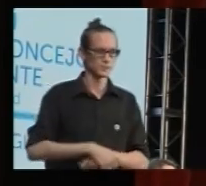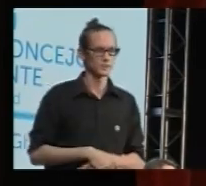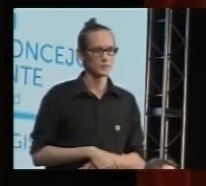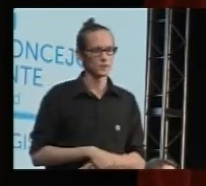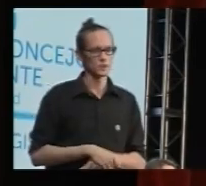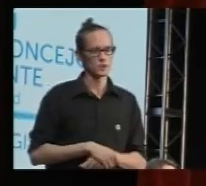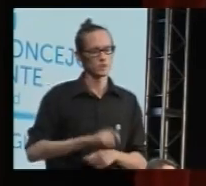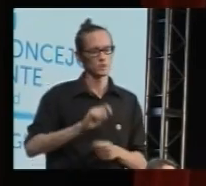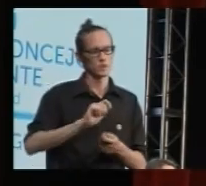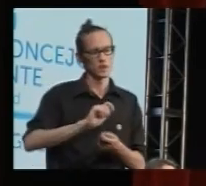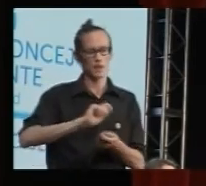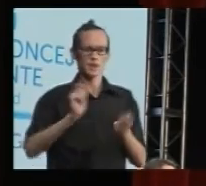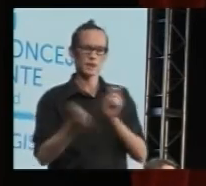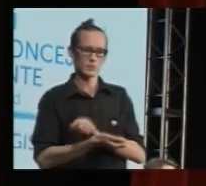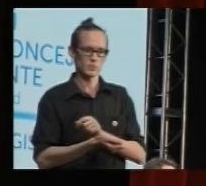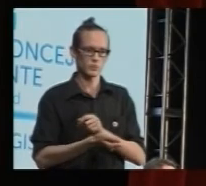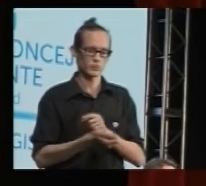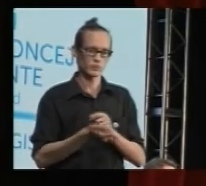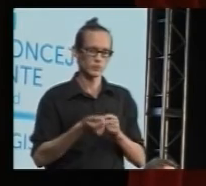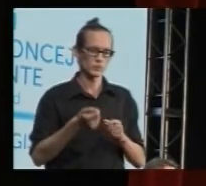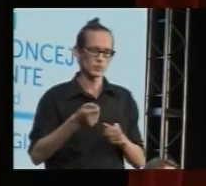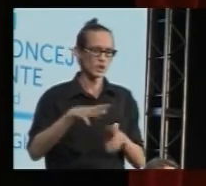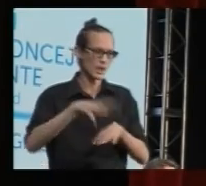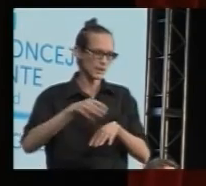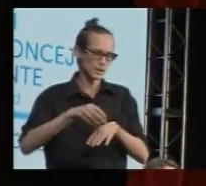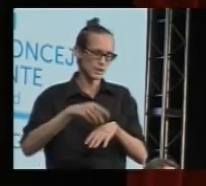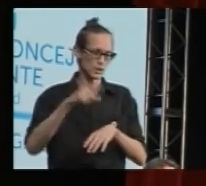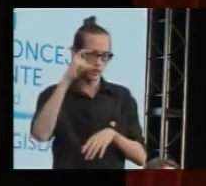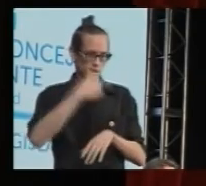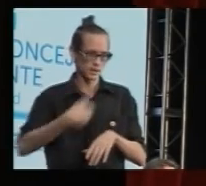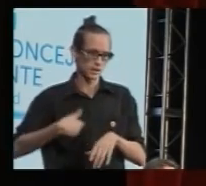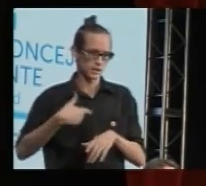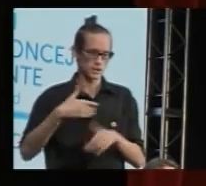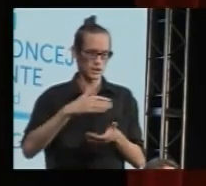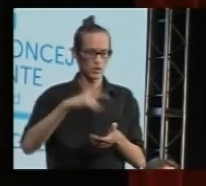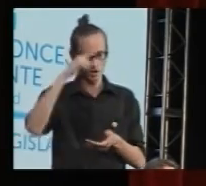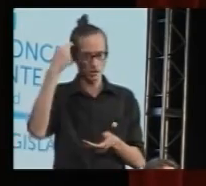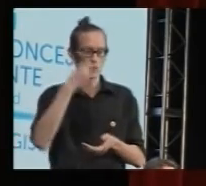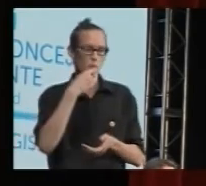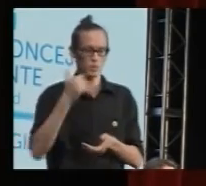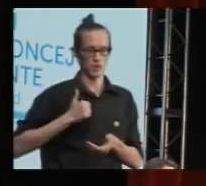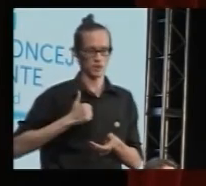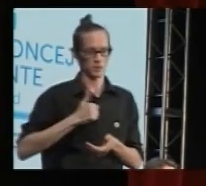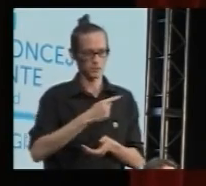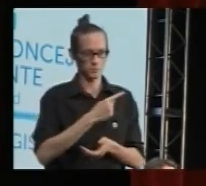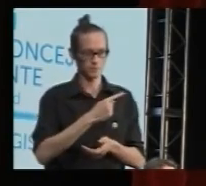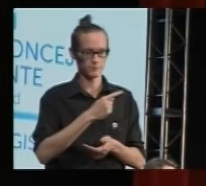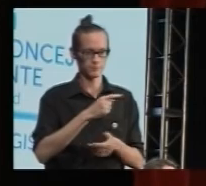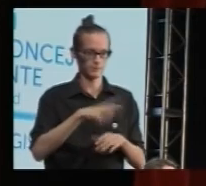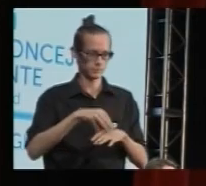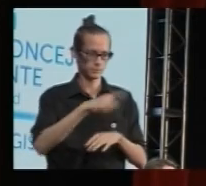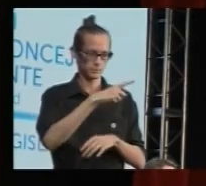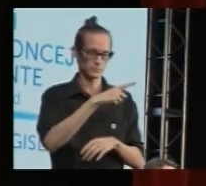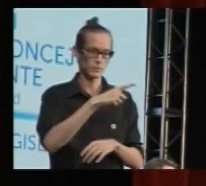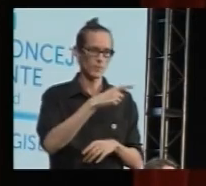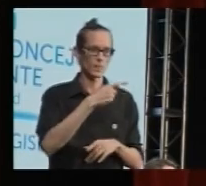la refuncionalización de los terrenos del Estado Nacional como el Ejército, la reformulación de la